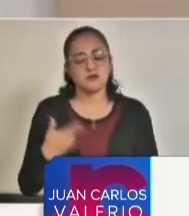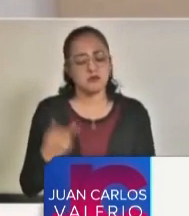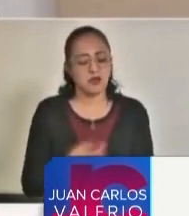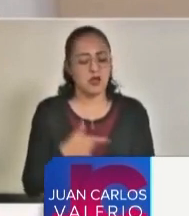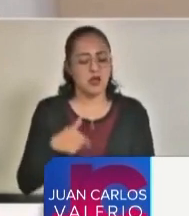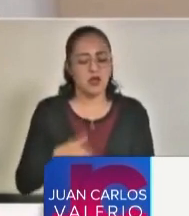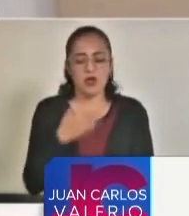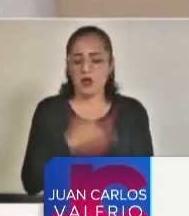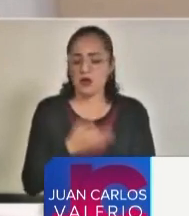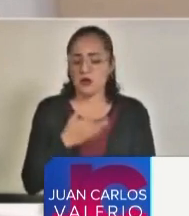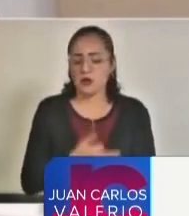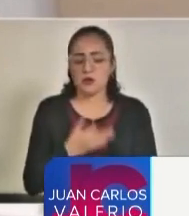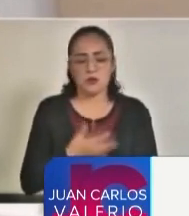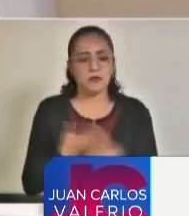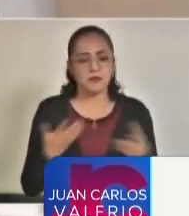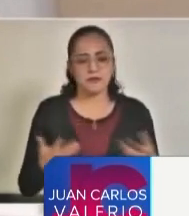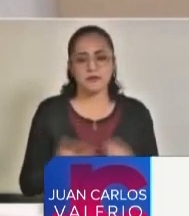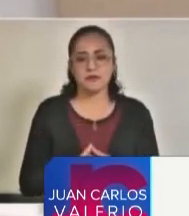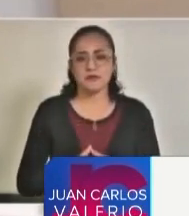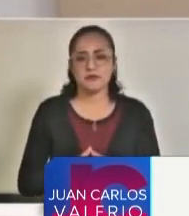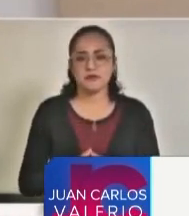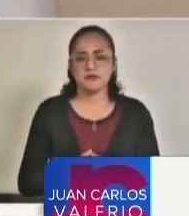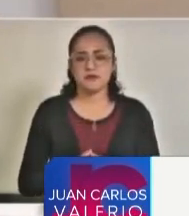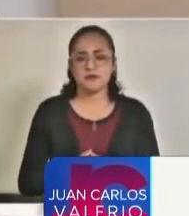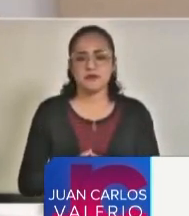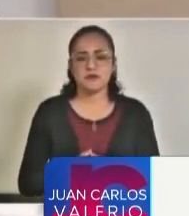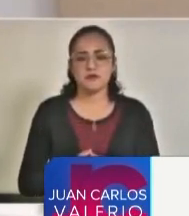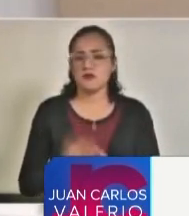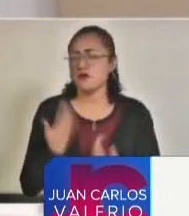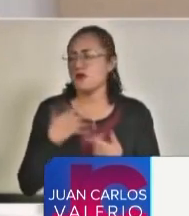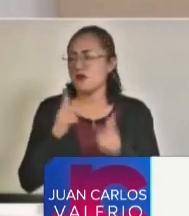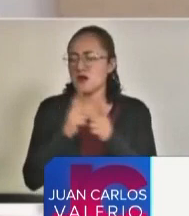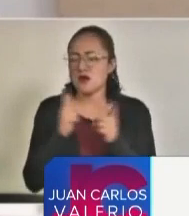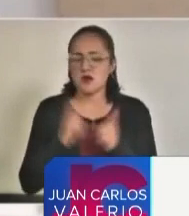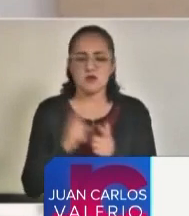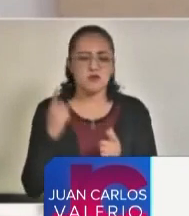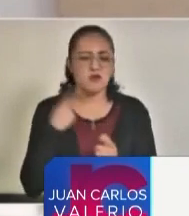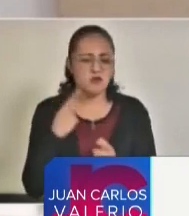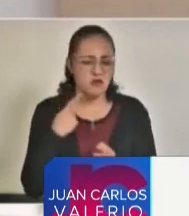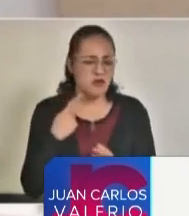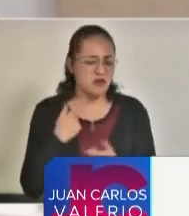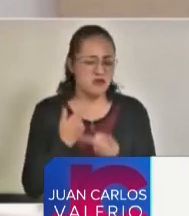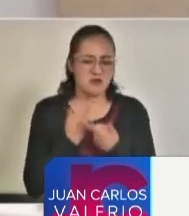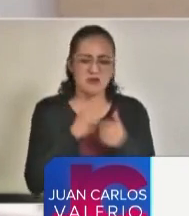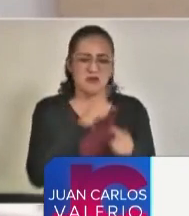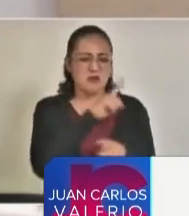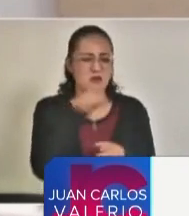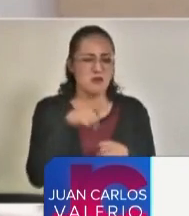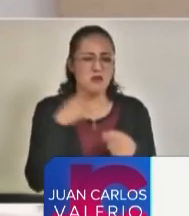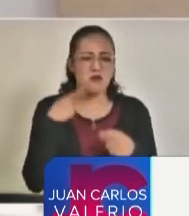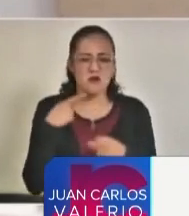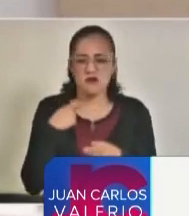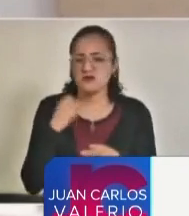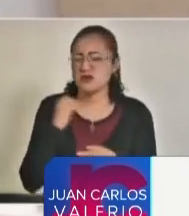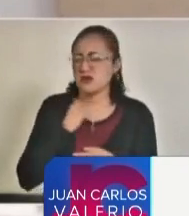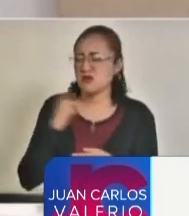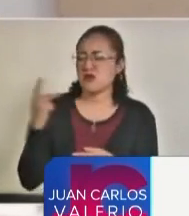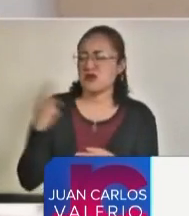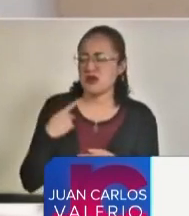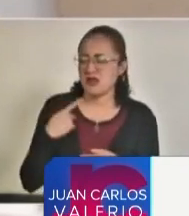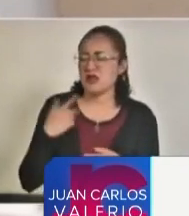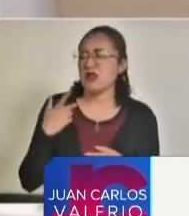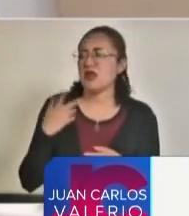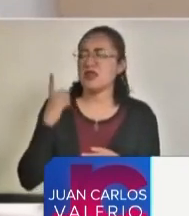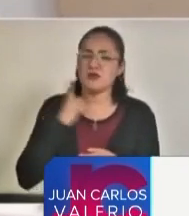enfrentando a partidos, a personajes, a